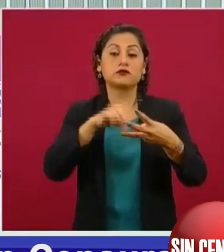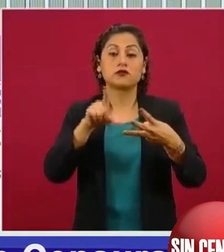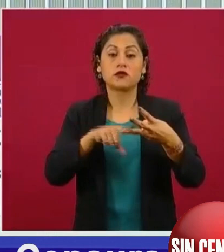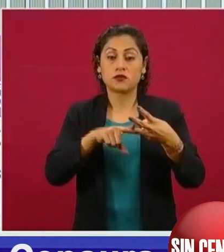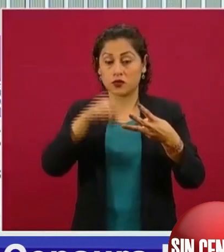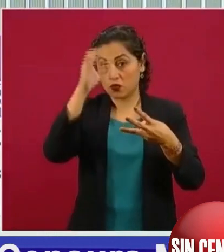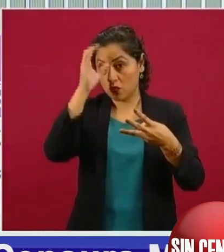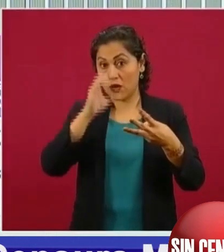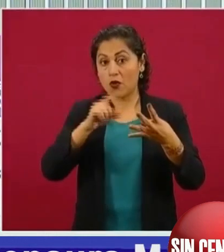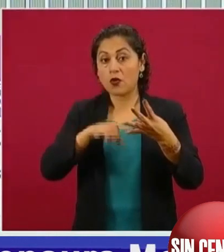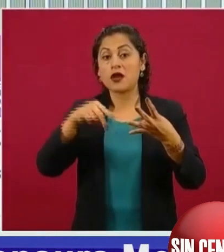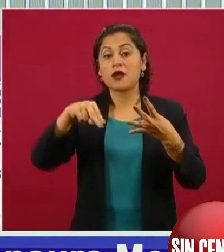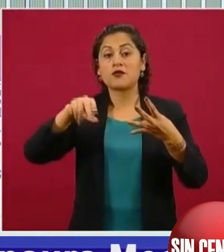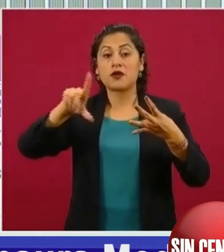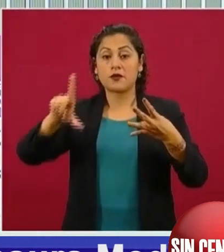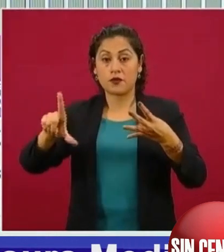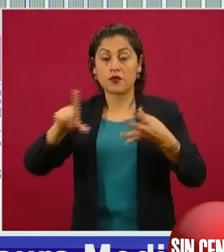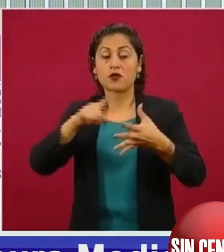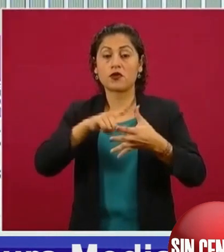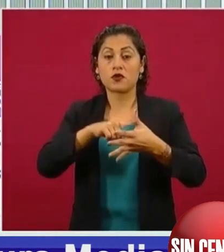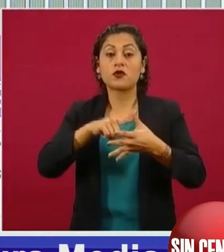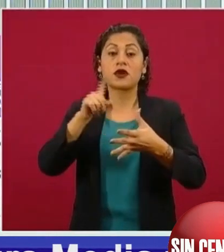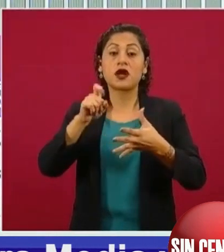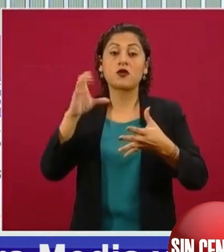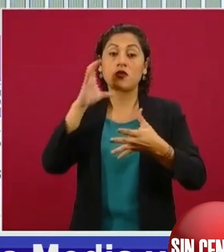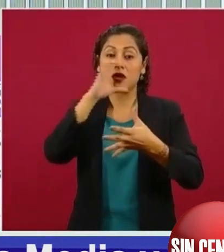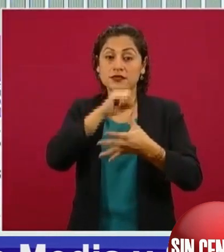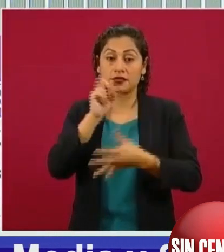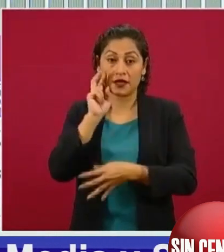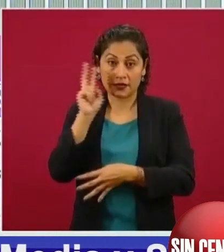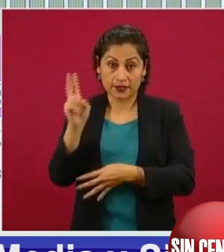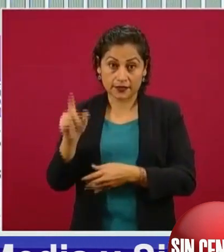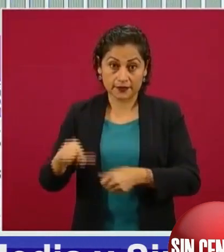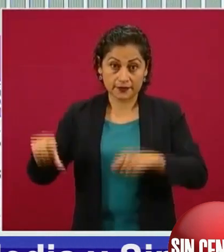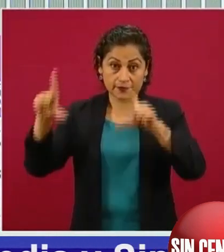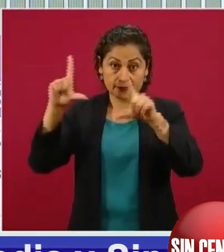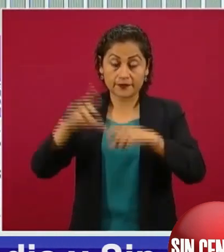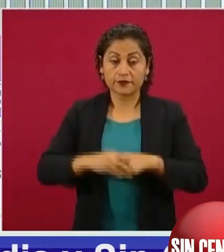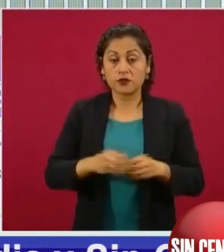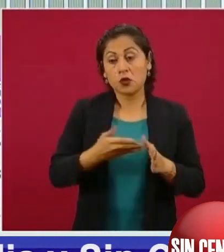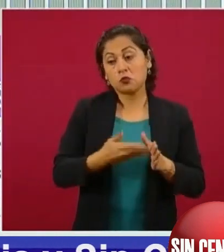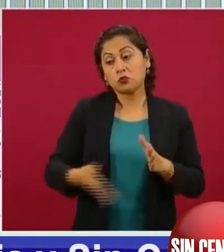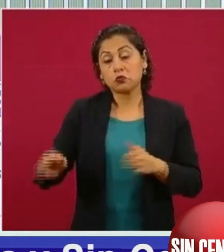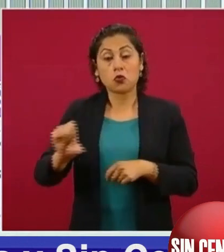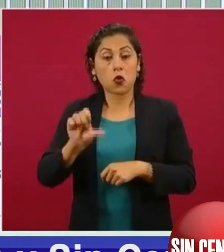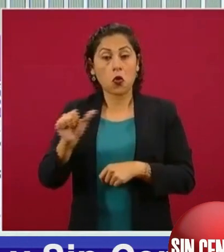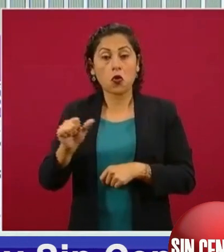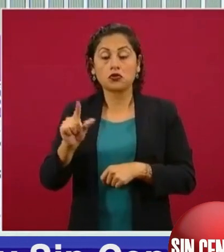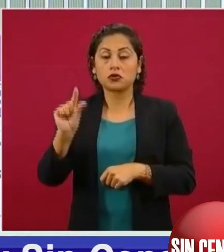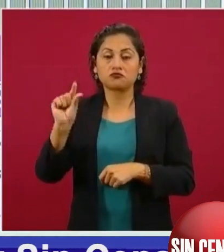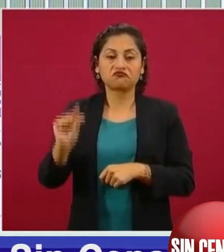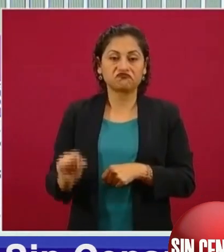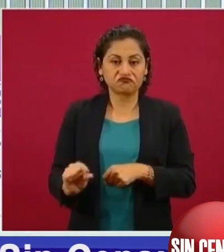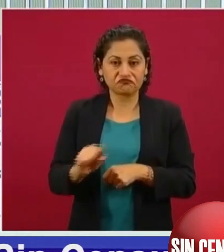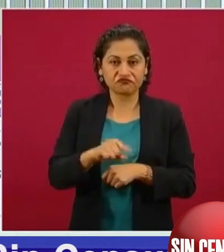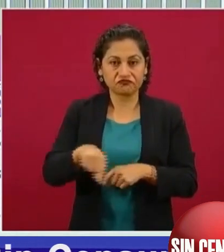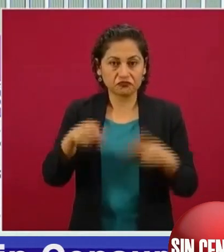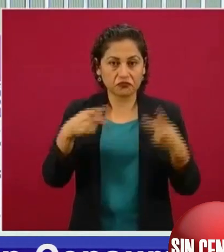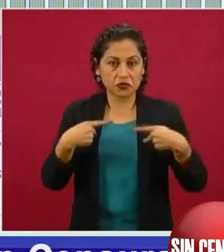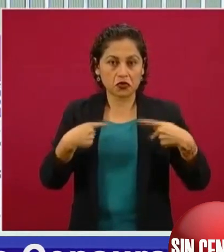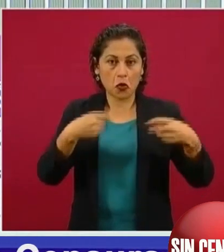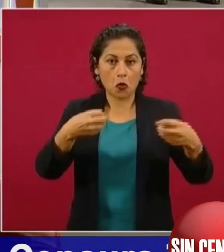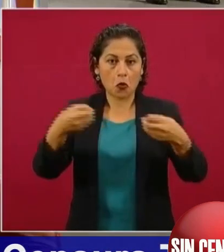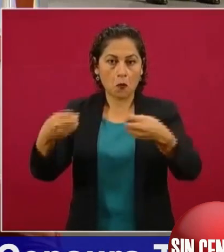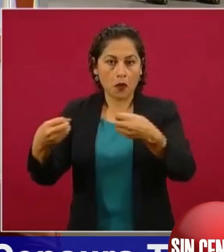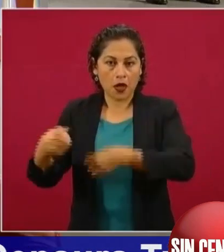67, Nuevo León con 59 y Aguascalientes con 55. El resto tienen menos de la mitad de las camas ocupadas. Y en